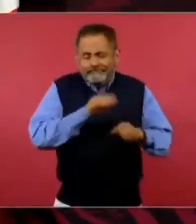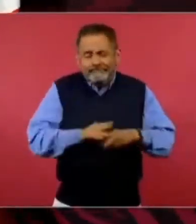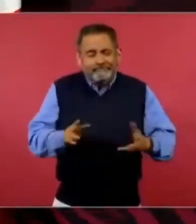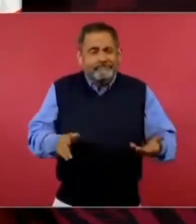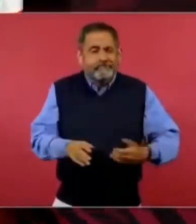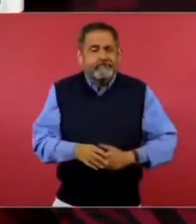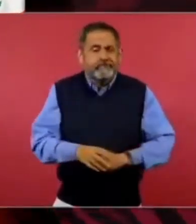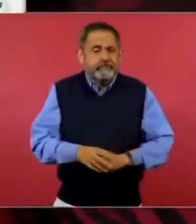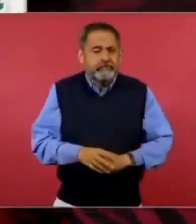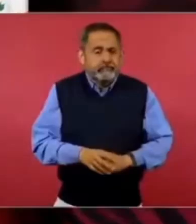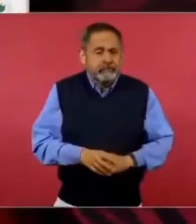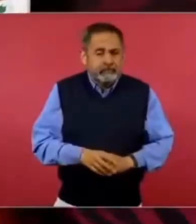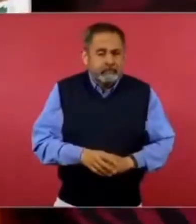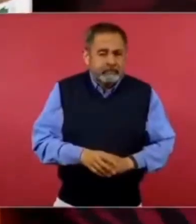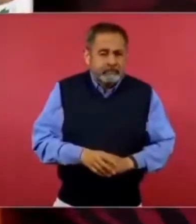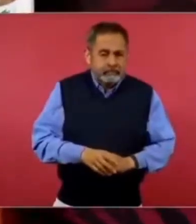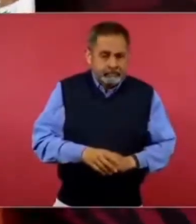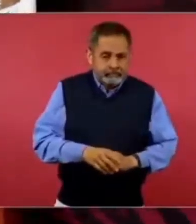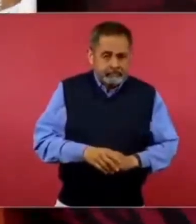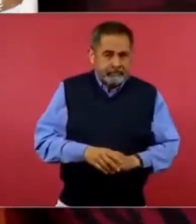¿Y cómo se enfrenta